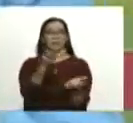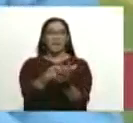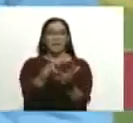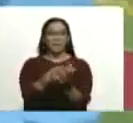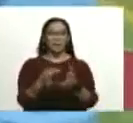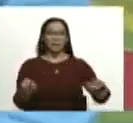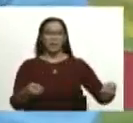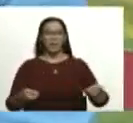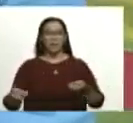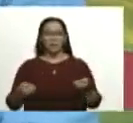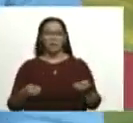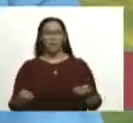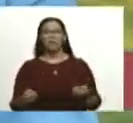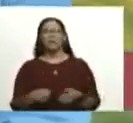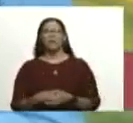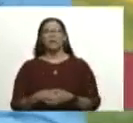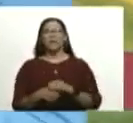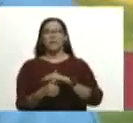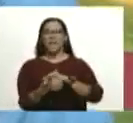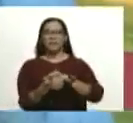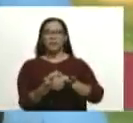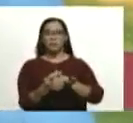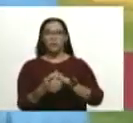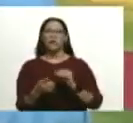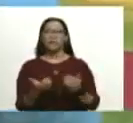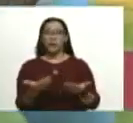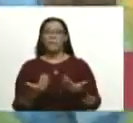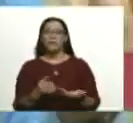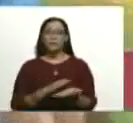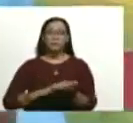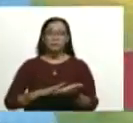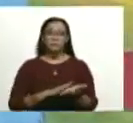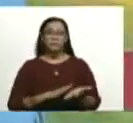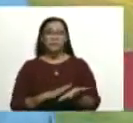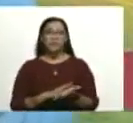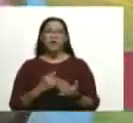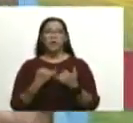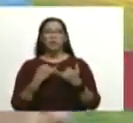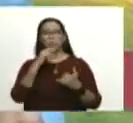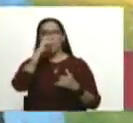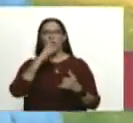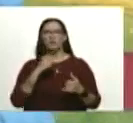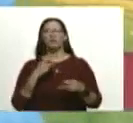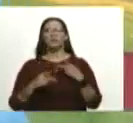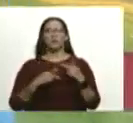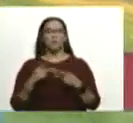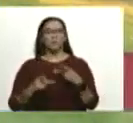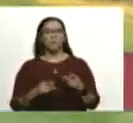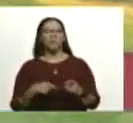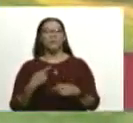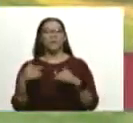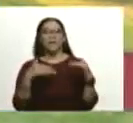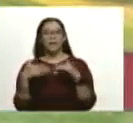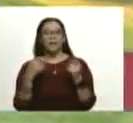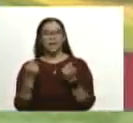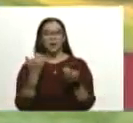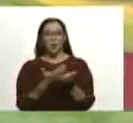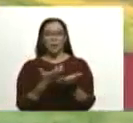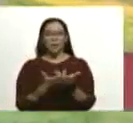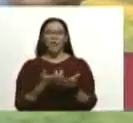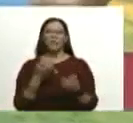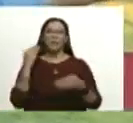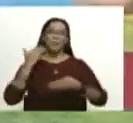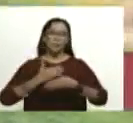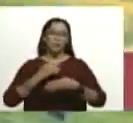programa de conservación de la tortuga arrau, que han venido recuperándose en los últimos años, producto después de la guerra económica y del bloqueo. Nosotros